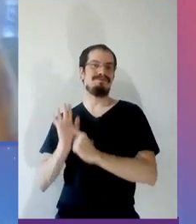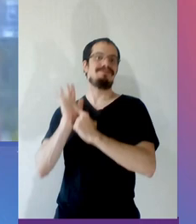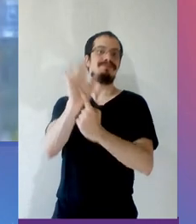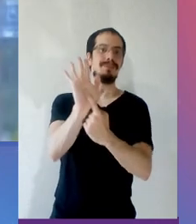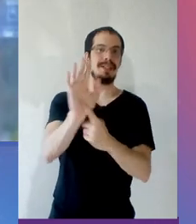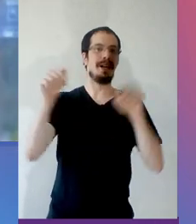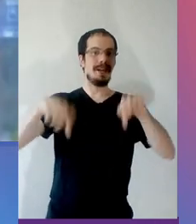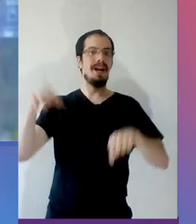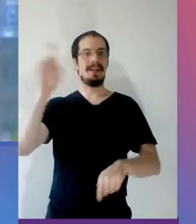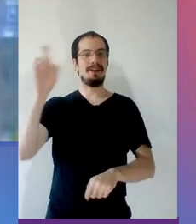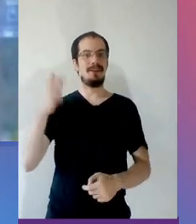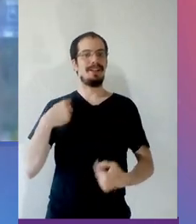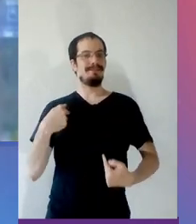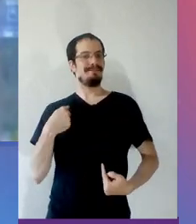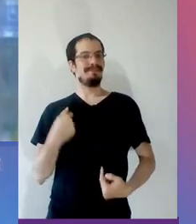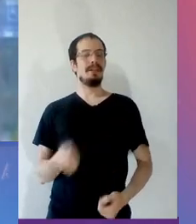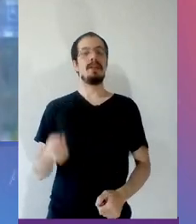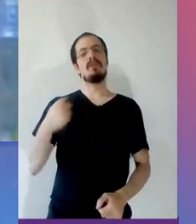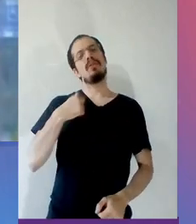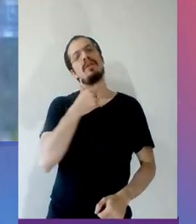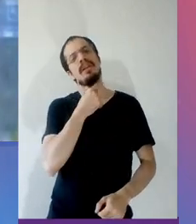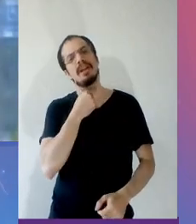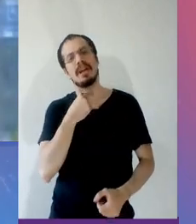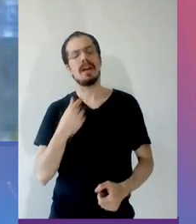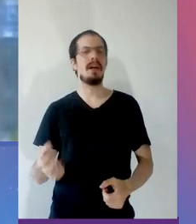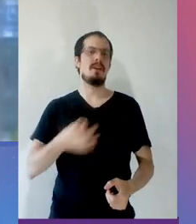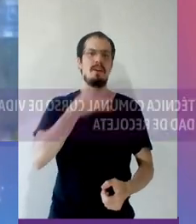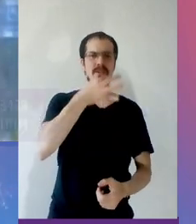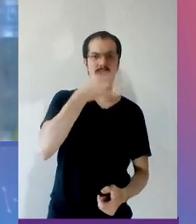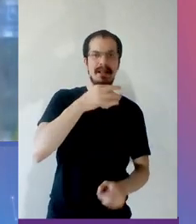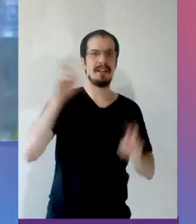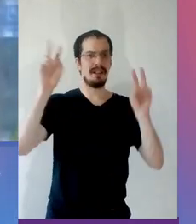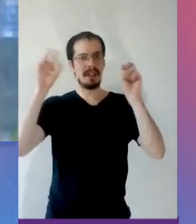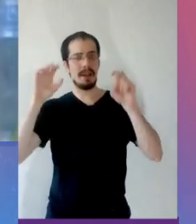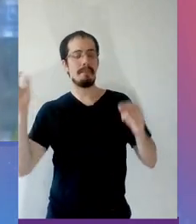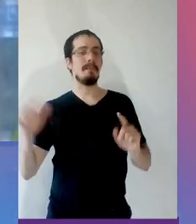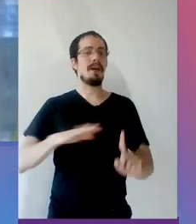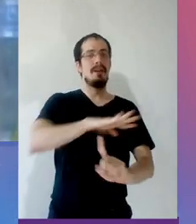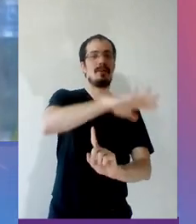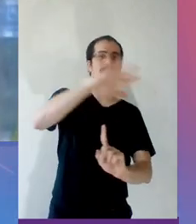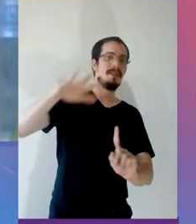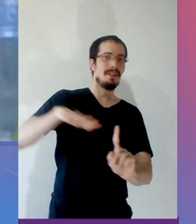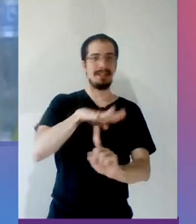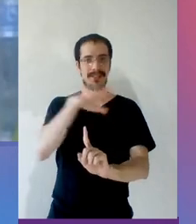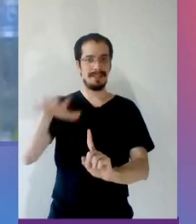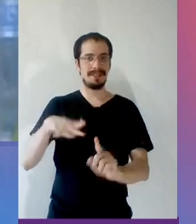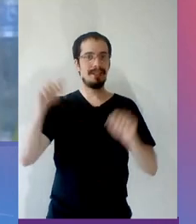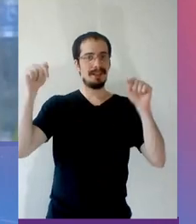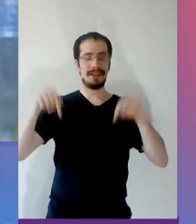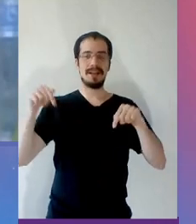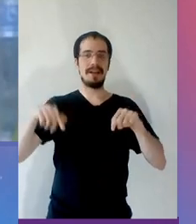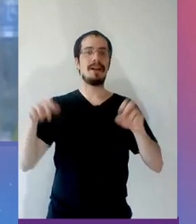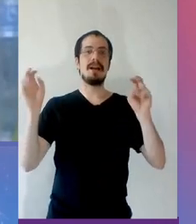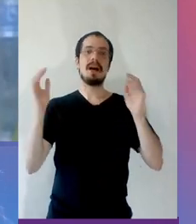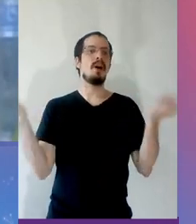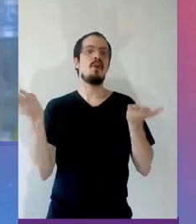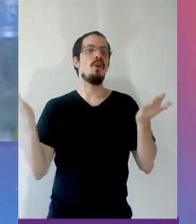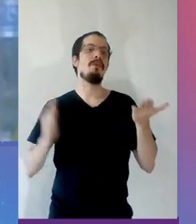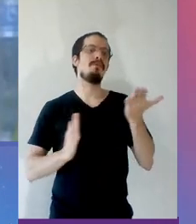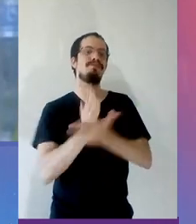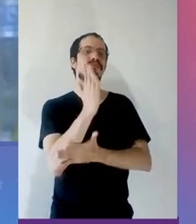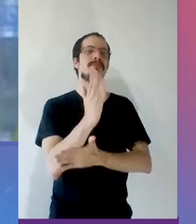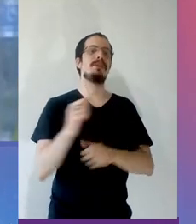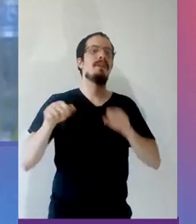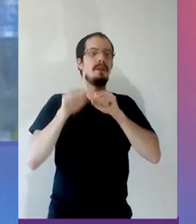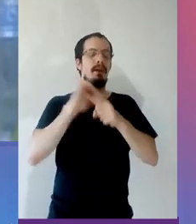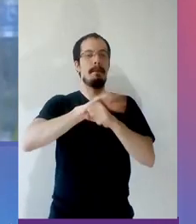¿cierto?, de Recoleta, primero les voy a contar un poco del contexto que, como el escenario en un principio de la pandemia.